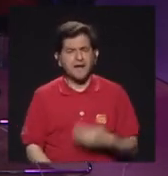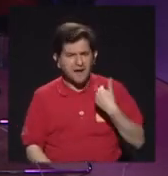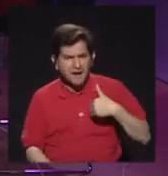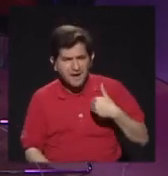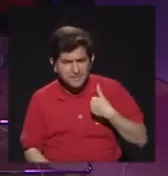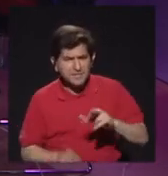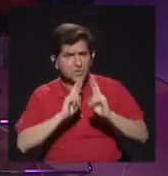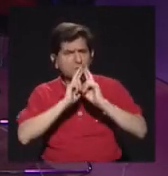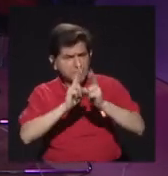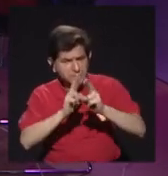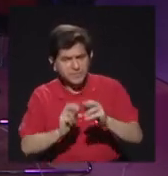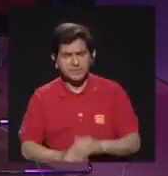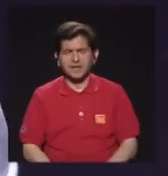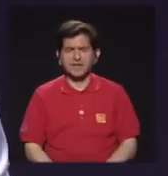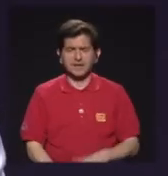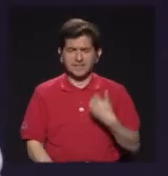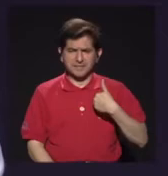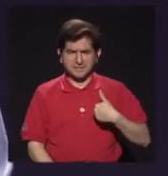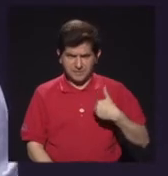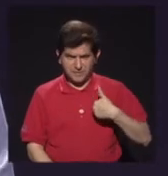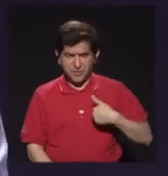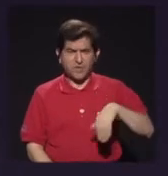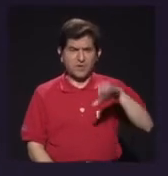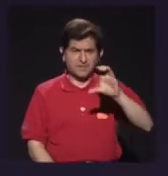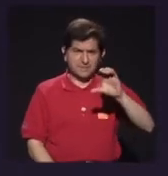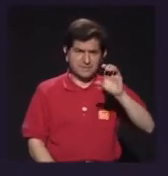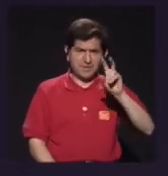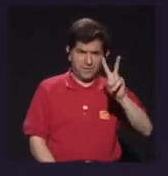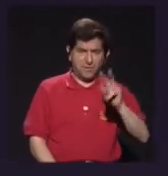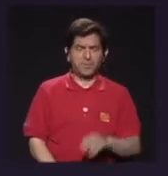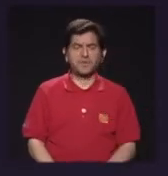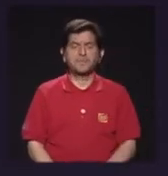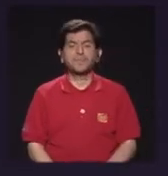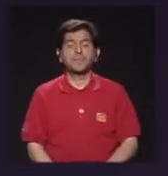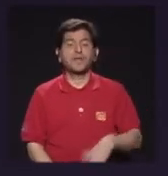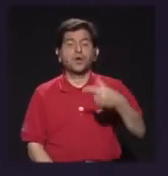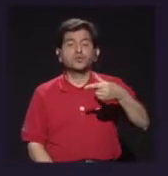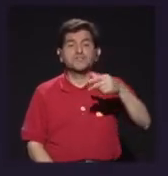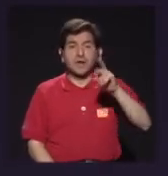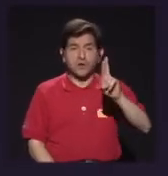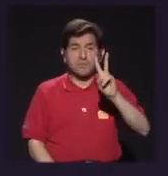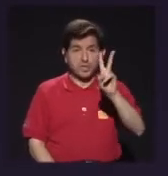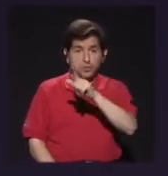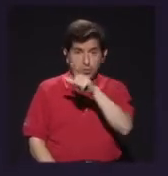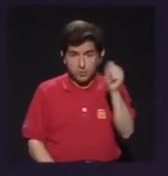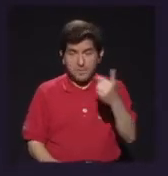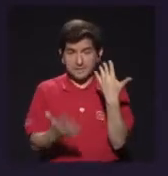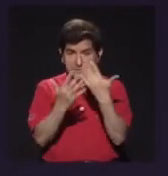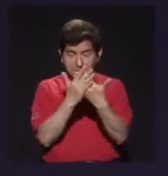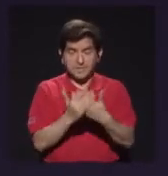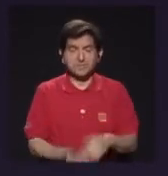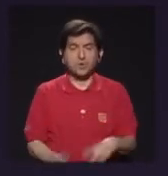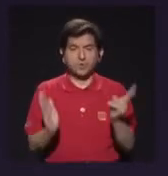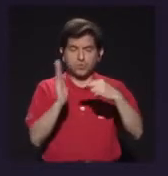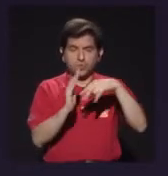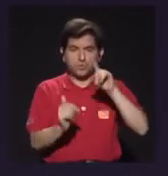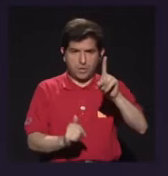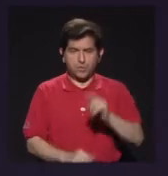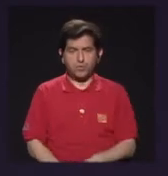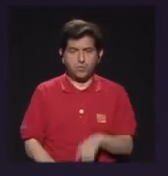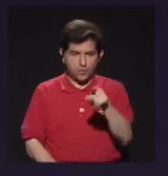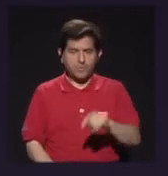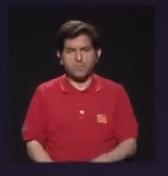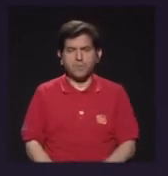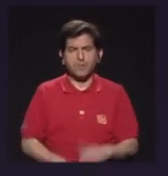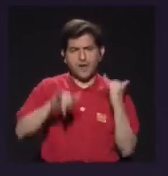bajarlo y valverde y carlos valverde gonzález ramírez estuvo dos meses en prisión en el año 2001 por los delitos de asociación